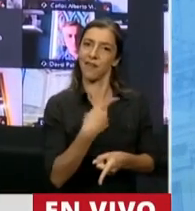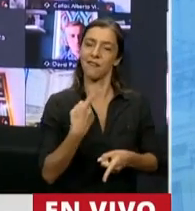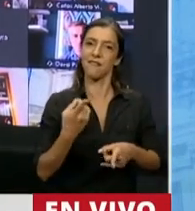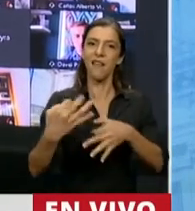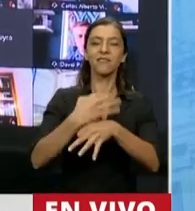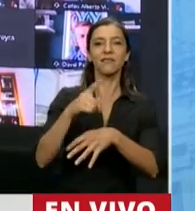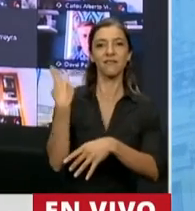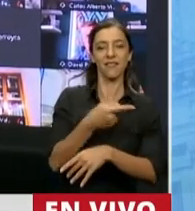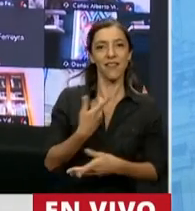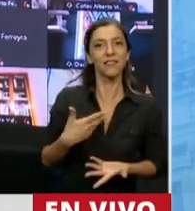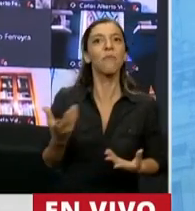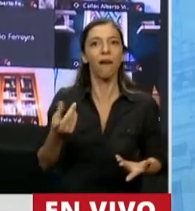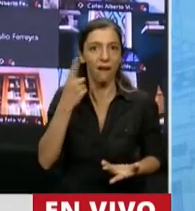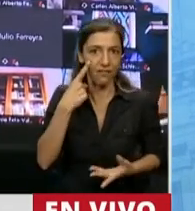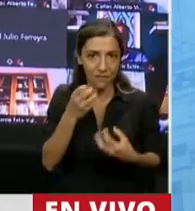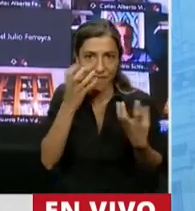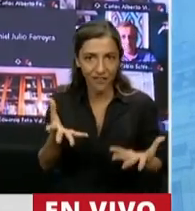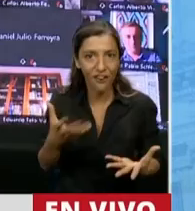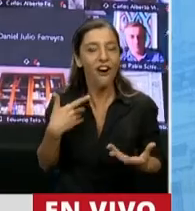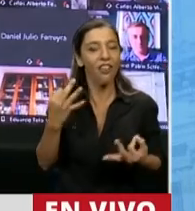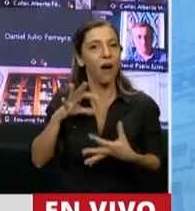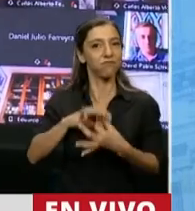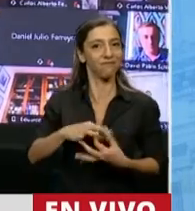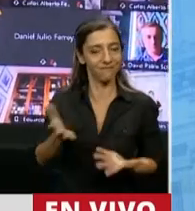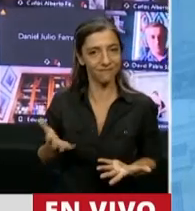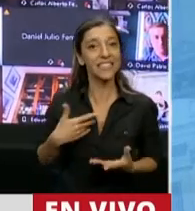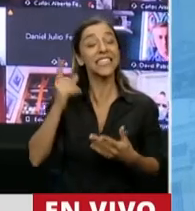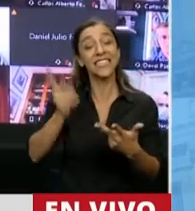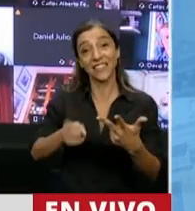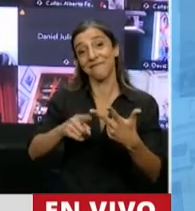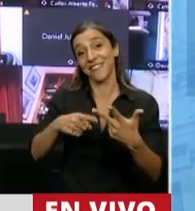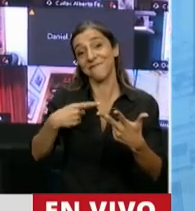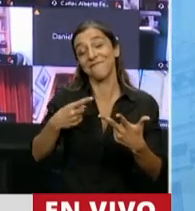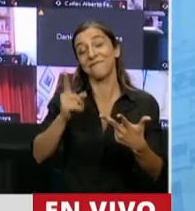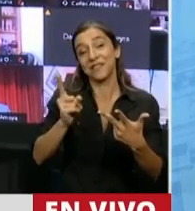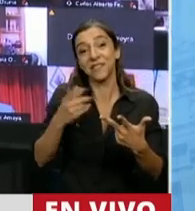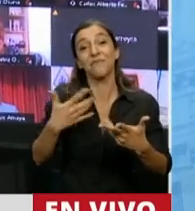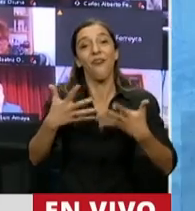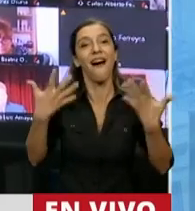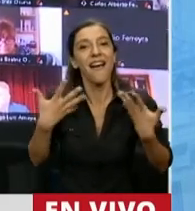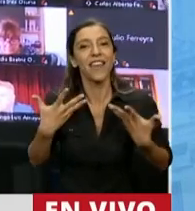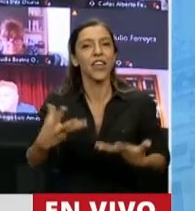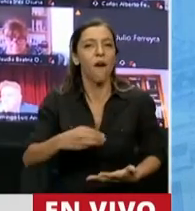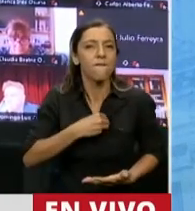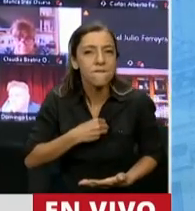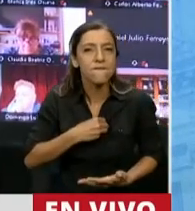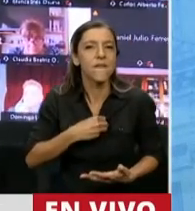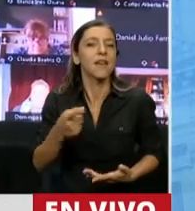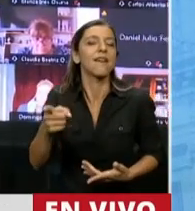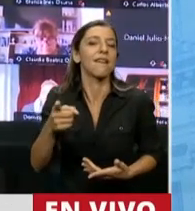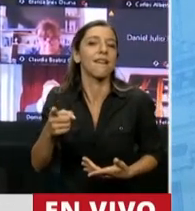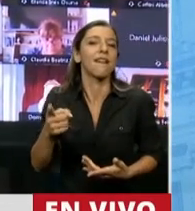Y el tercero, que es divertirse, es aprender a hacer las cosas con la pasión y con el corazón. Y la verdad que él ha sido un verdadero ejemplo de